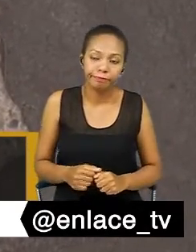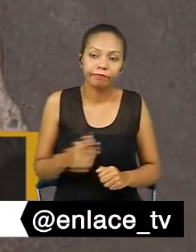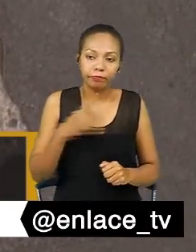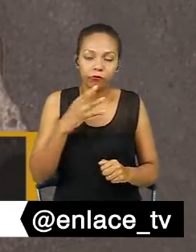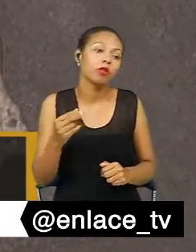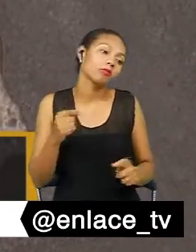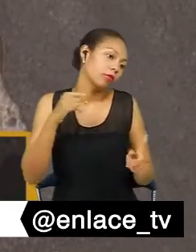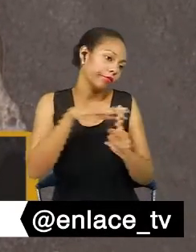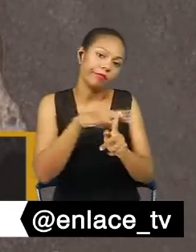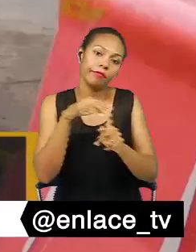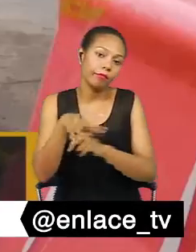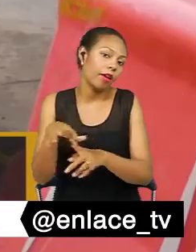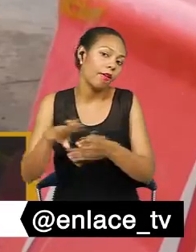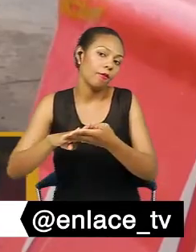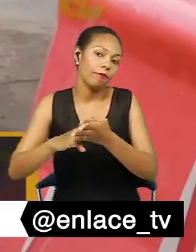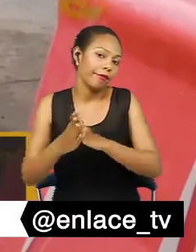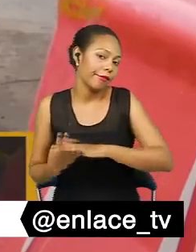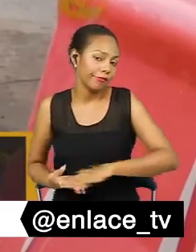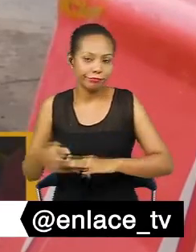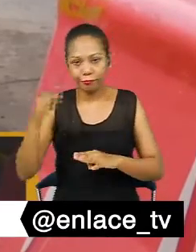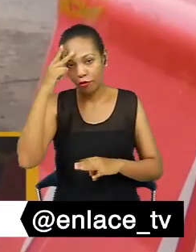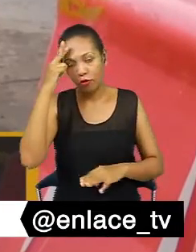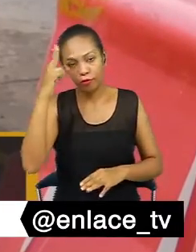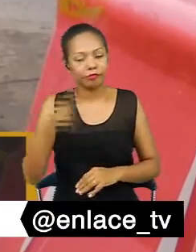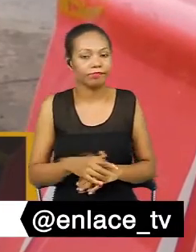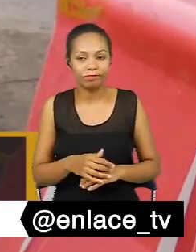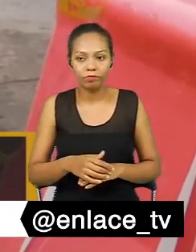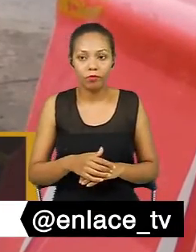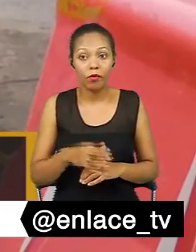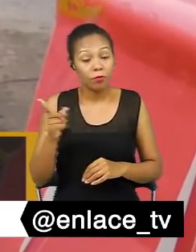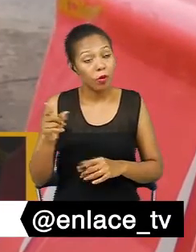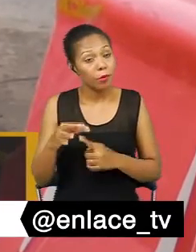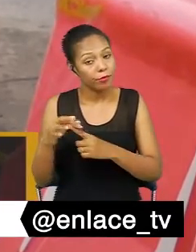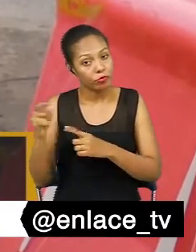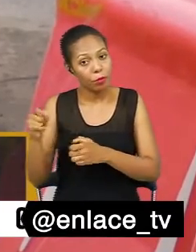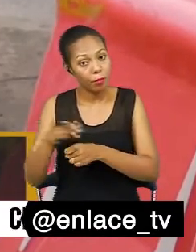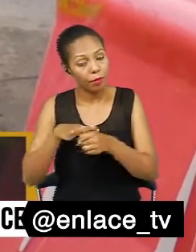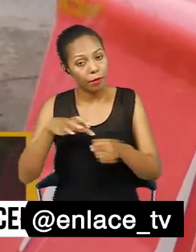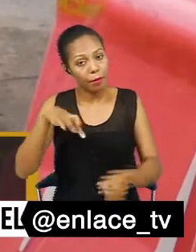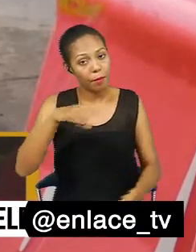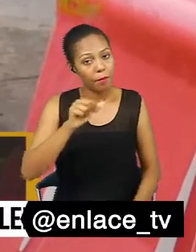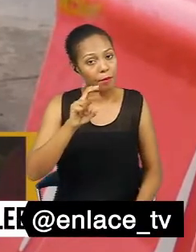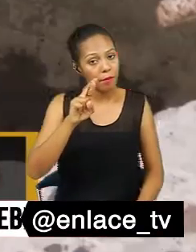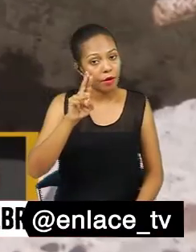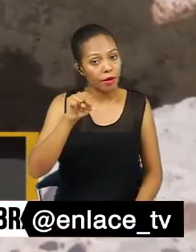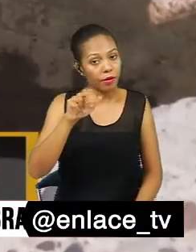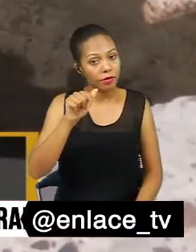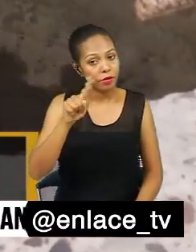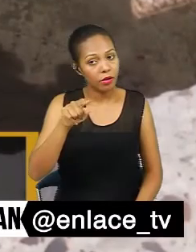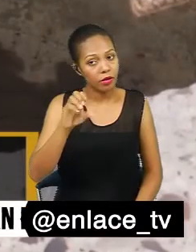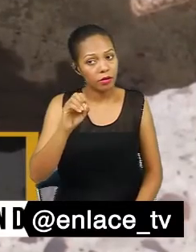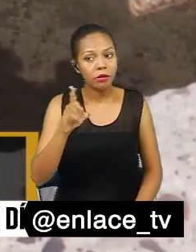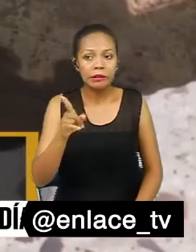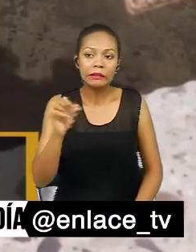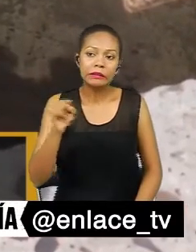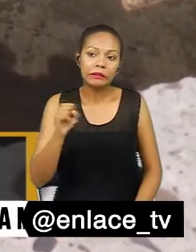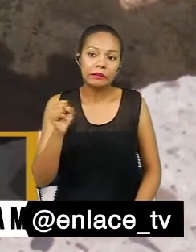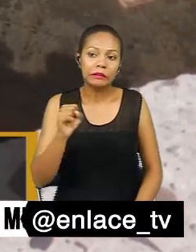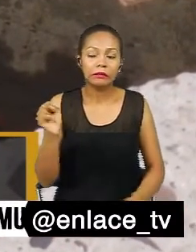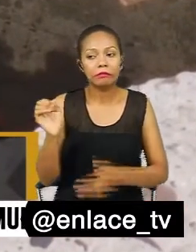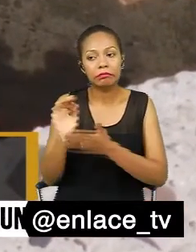huecos en diferentes sectores. Por lo menos con respecto al barrio El Parnaso, que es una queja que realmente pedimos excusa porque